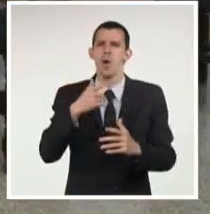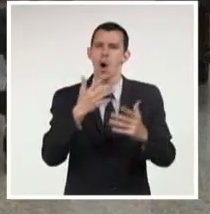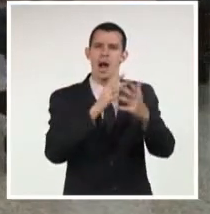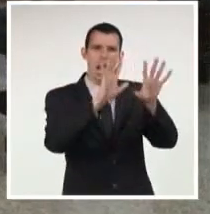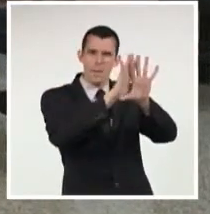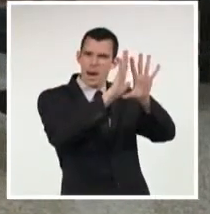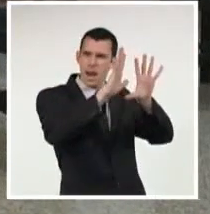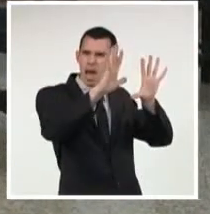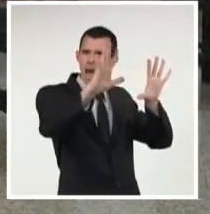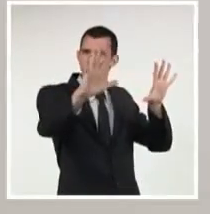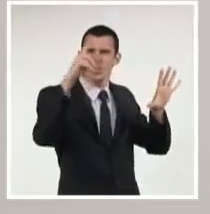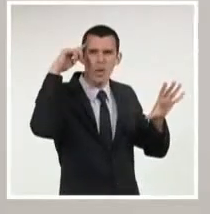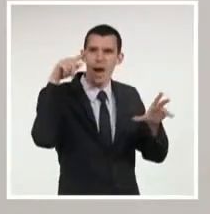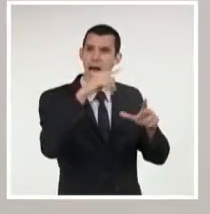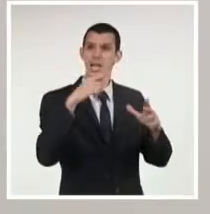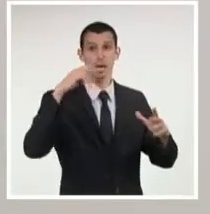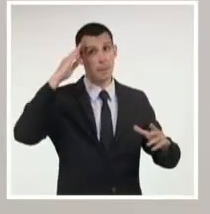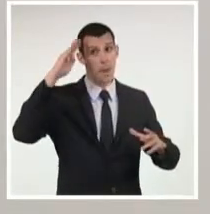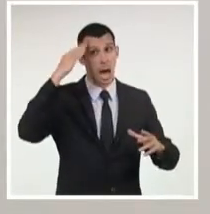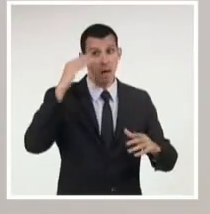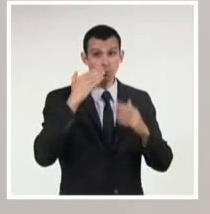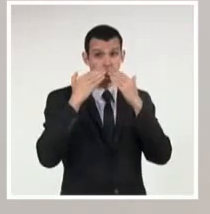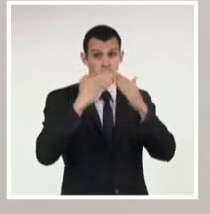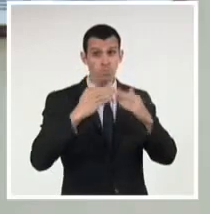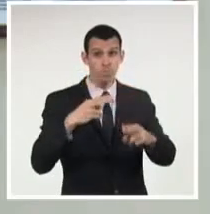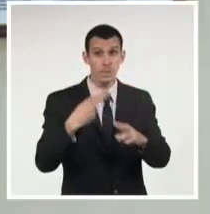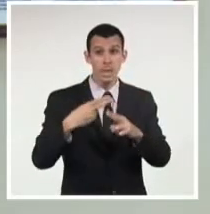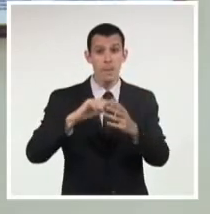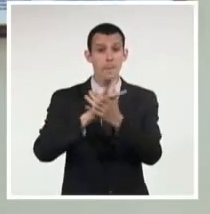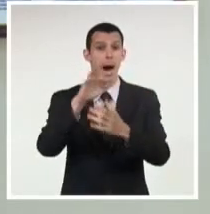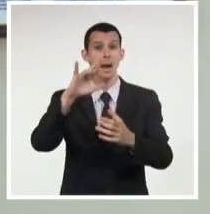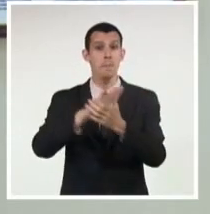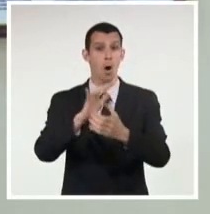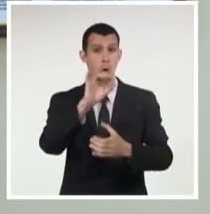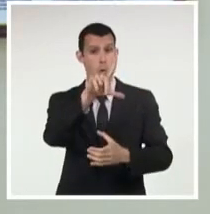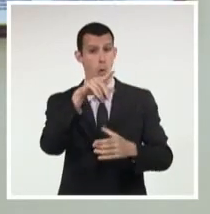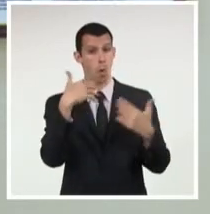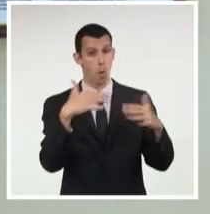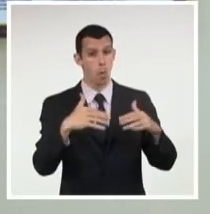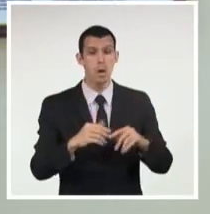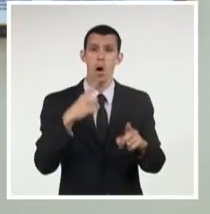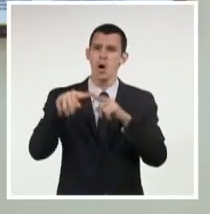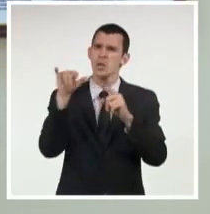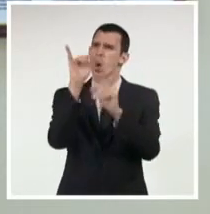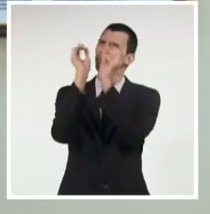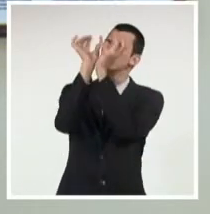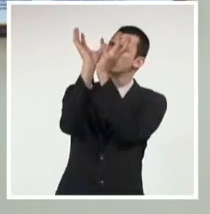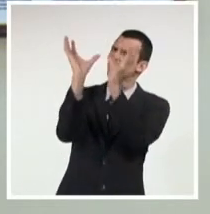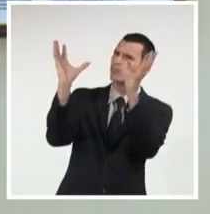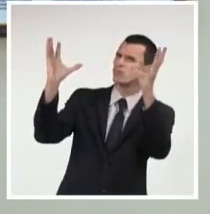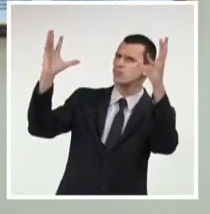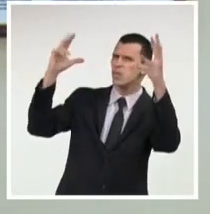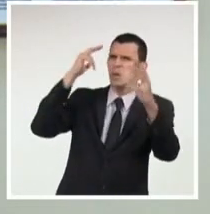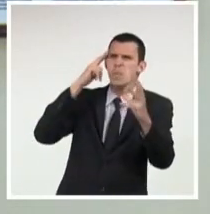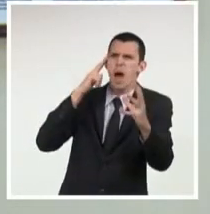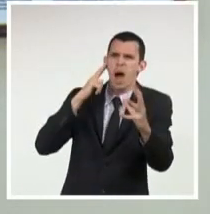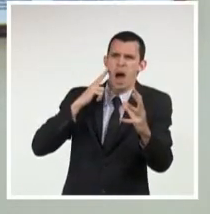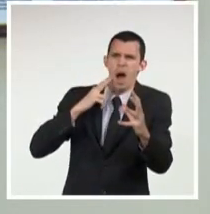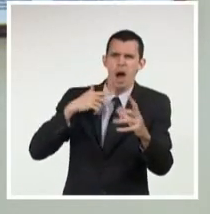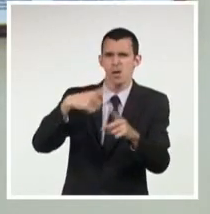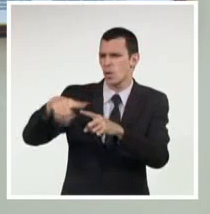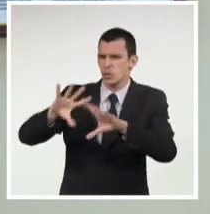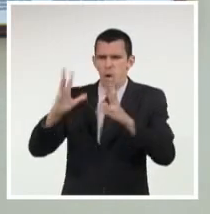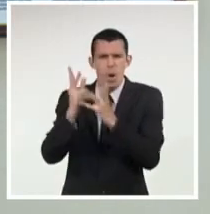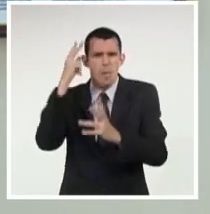las maderas preciosas y lámparas de época. Cabe destacar que en este sitio se encuentra un busto original